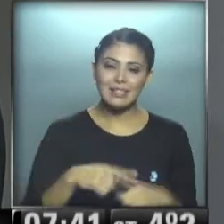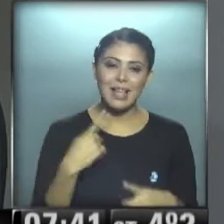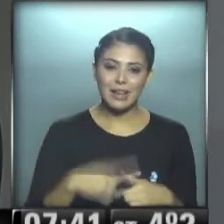entradas en rosario